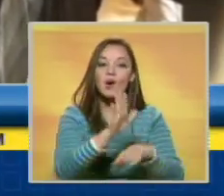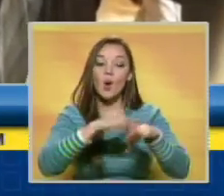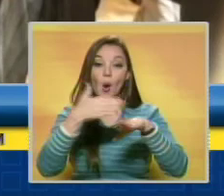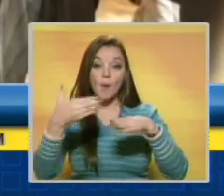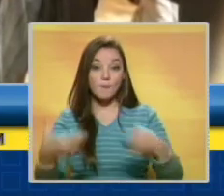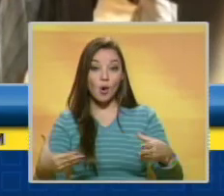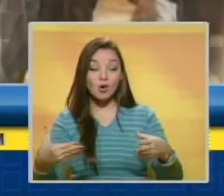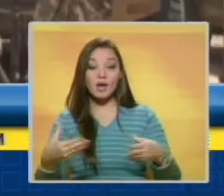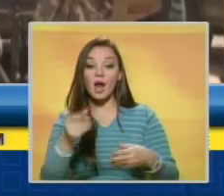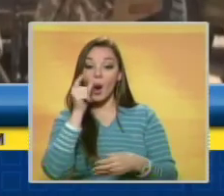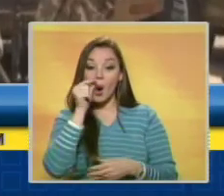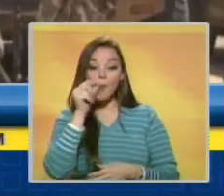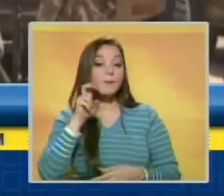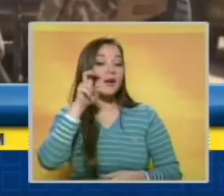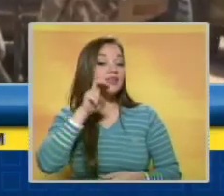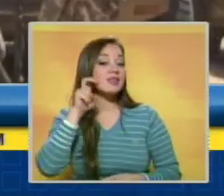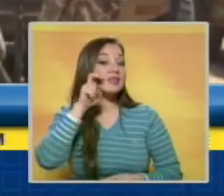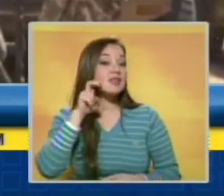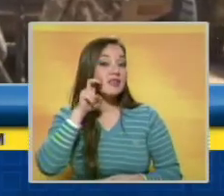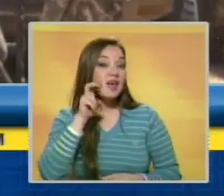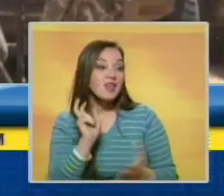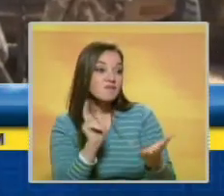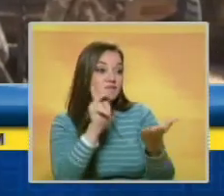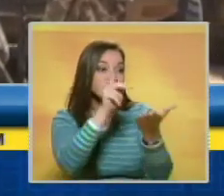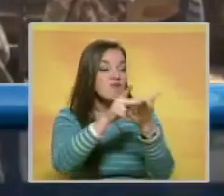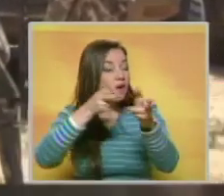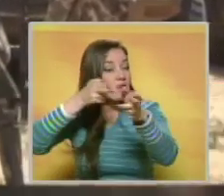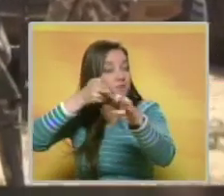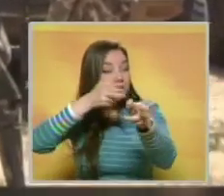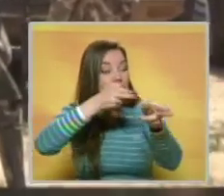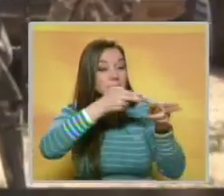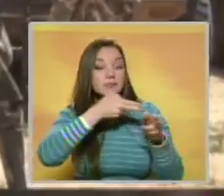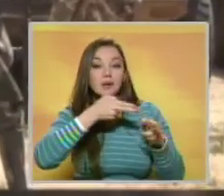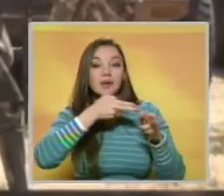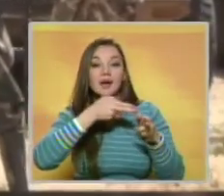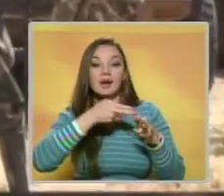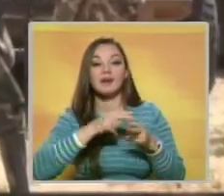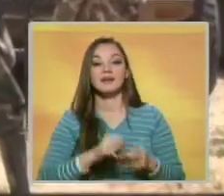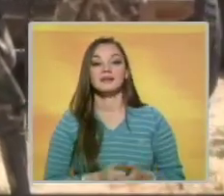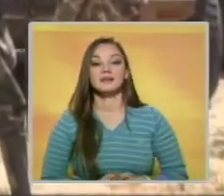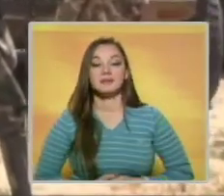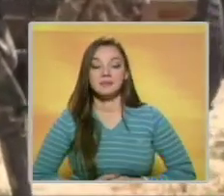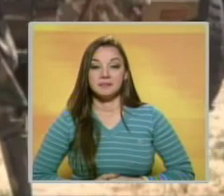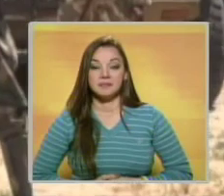islamista nigeriano Boko Haram a la ciudad de Kolofata, al noroeste de Camerún.